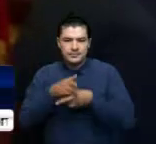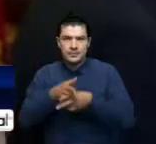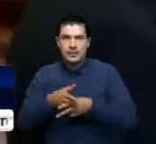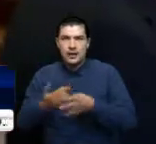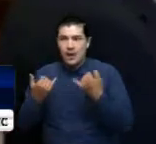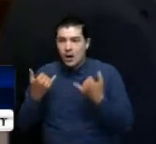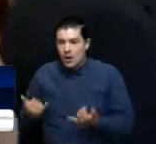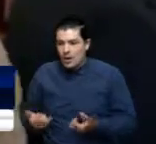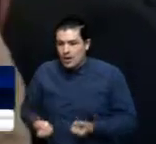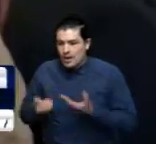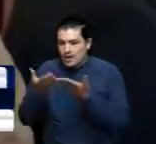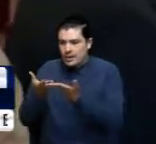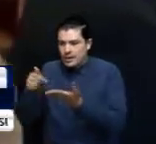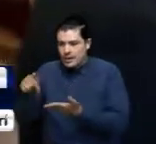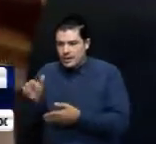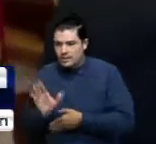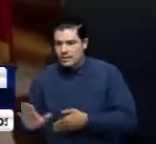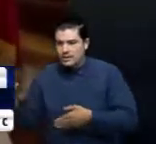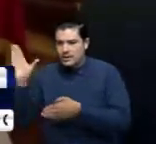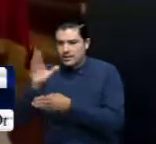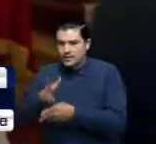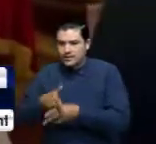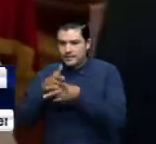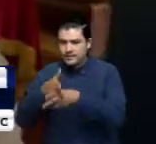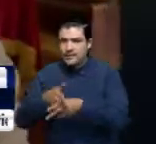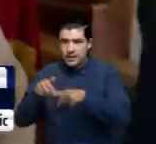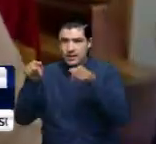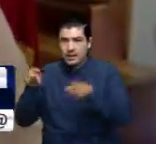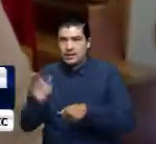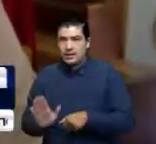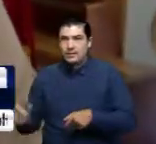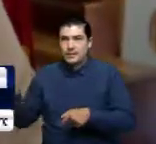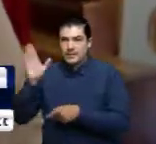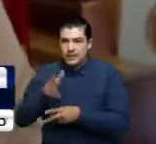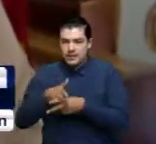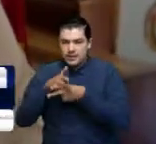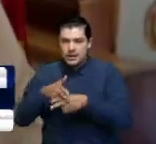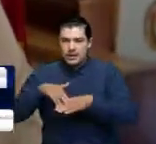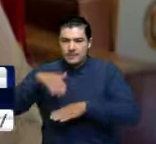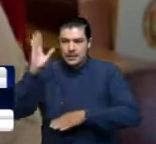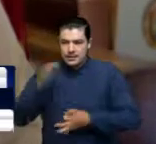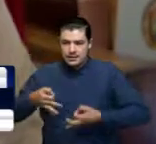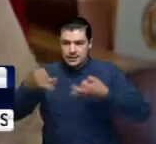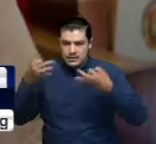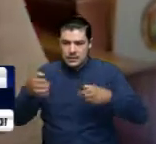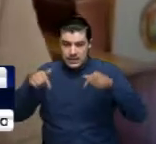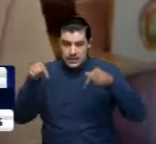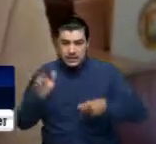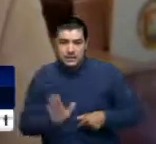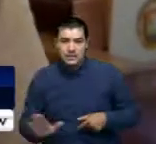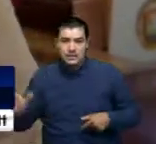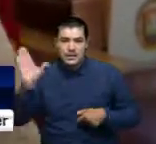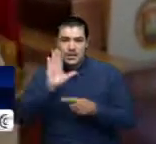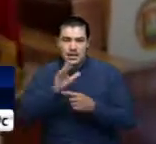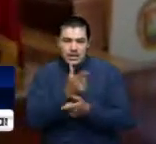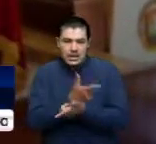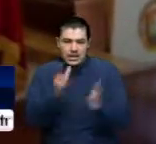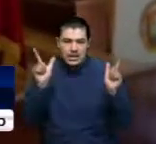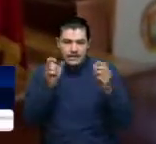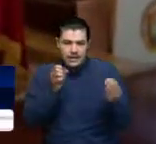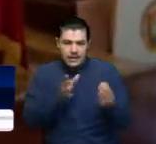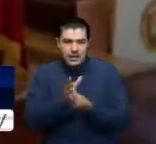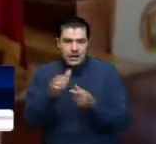departamento seguro el departamento más seguro del país un departamento libre de violencia un